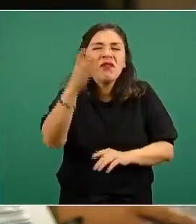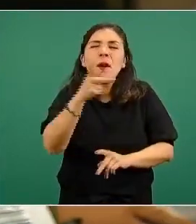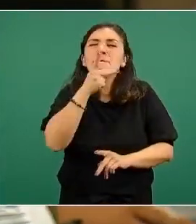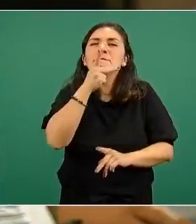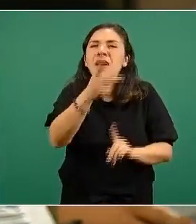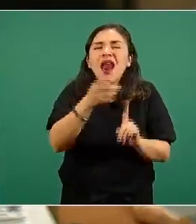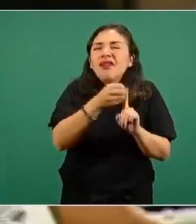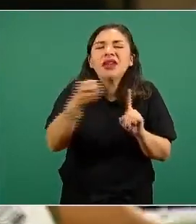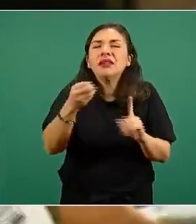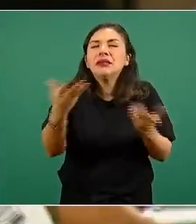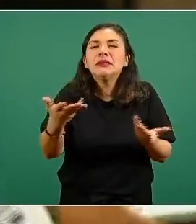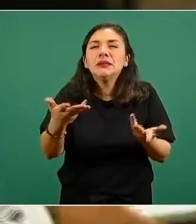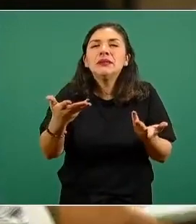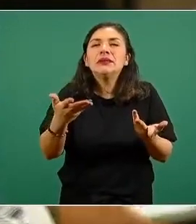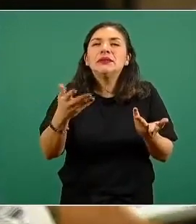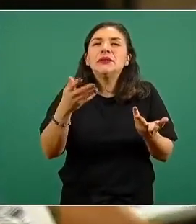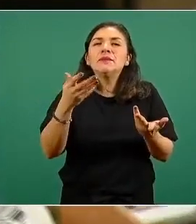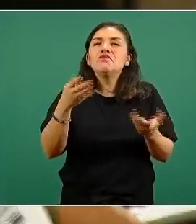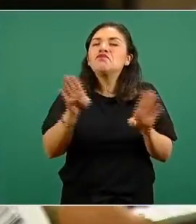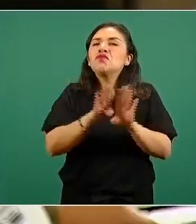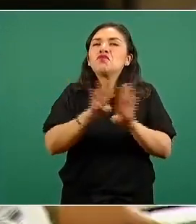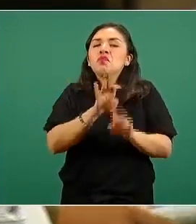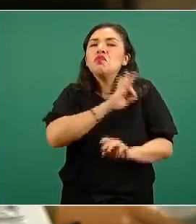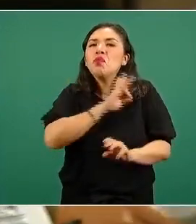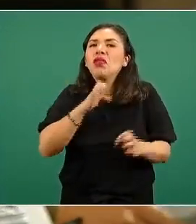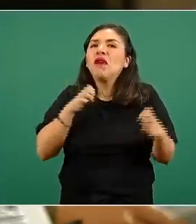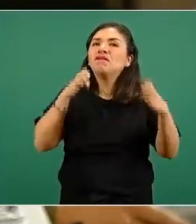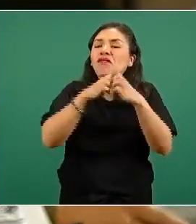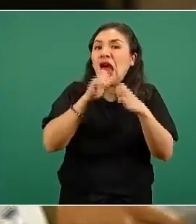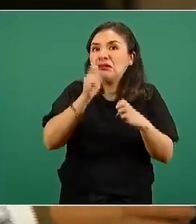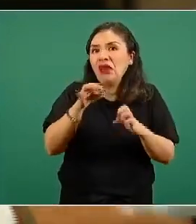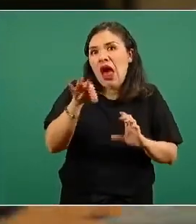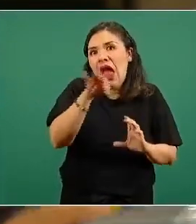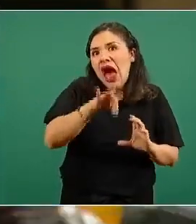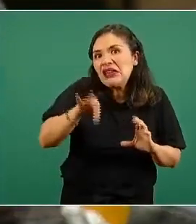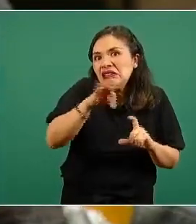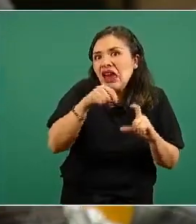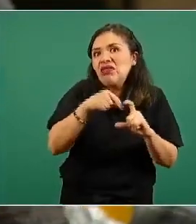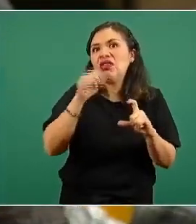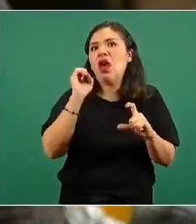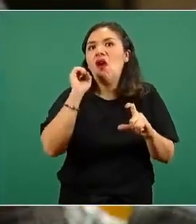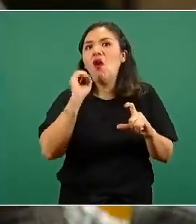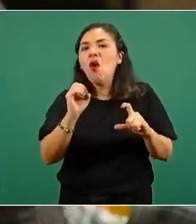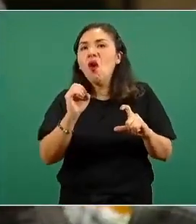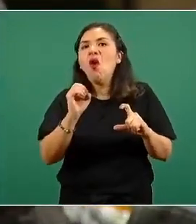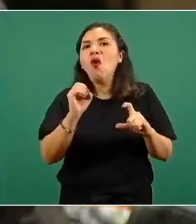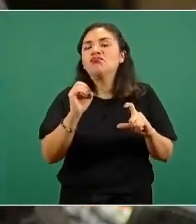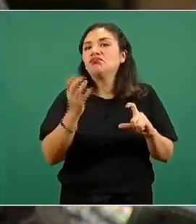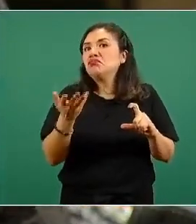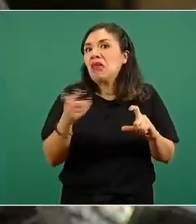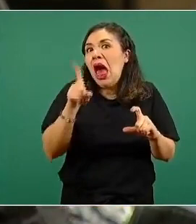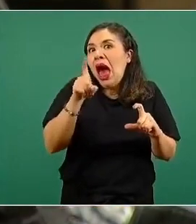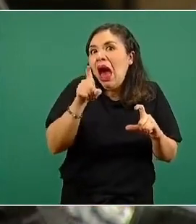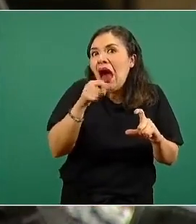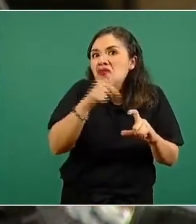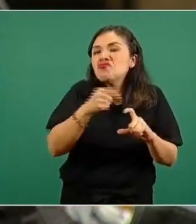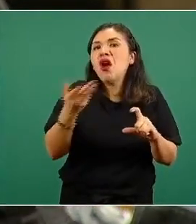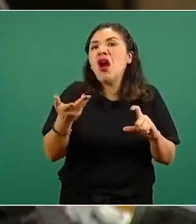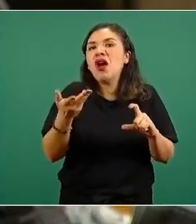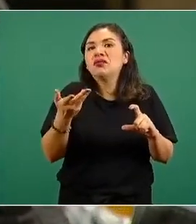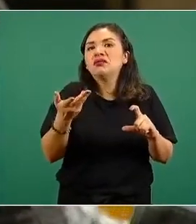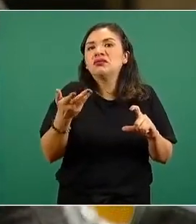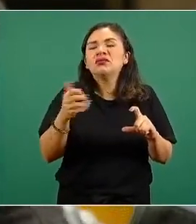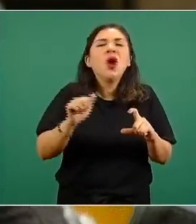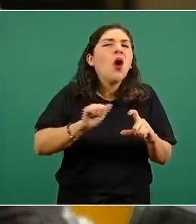una sustancia, no sé, pero puedan darle aceite, puedan darle a lo mejor como usted dice, si bien le va agua destilada,